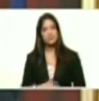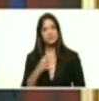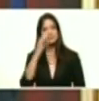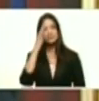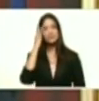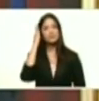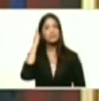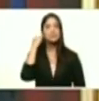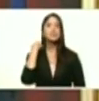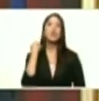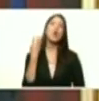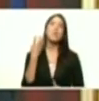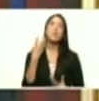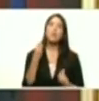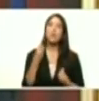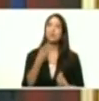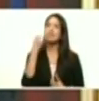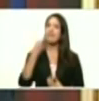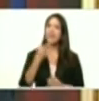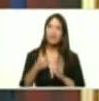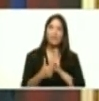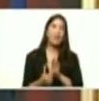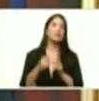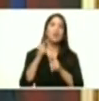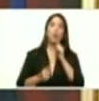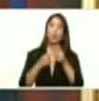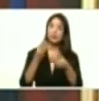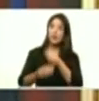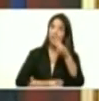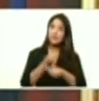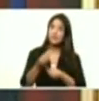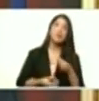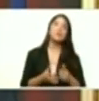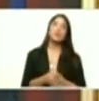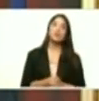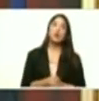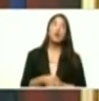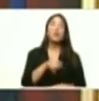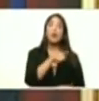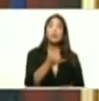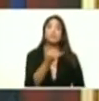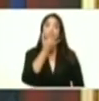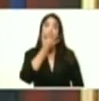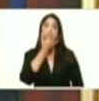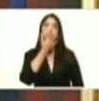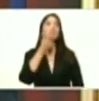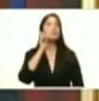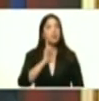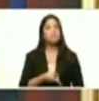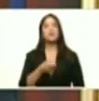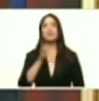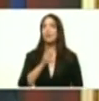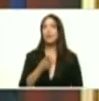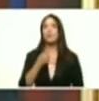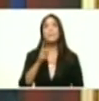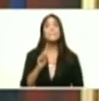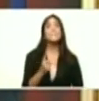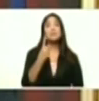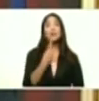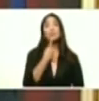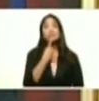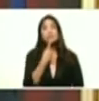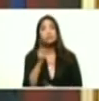Hay tantas verdades de lo que hacemos. Y cuando cometamos un error también, tenemos que ser los primeros.